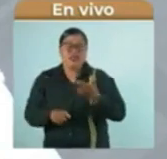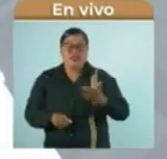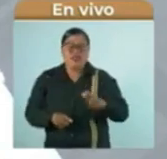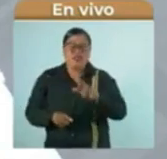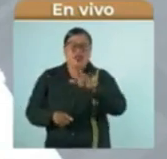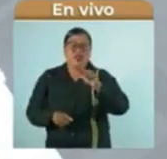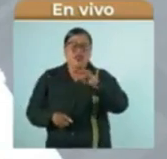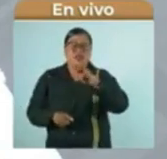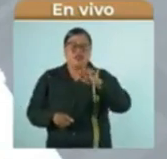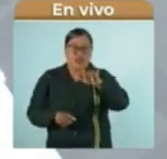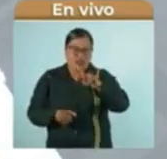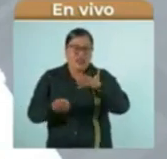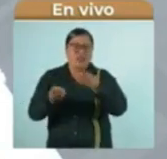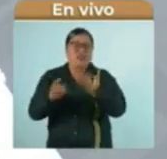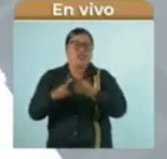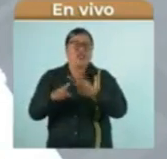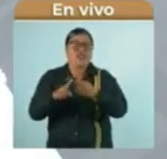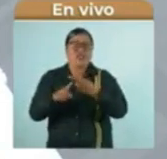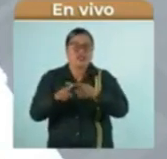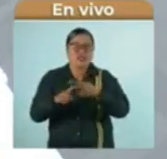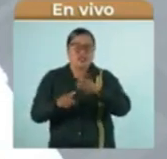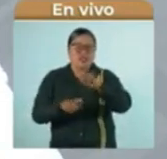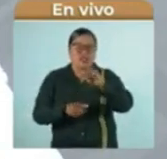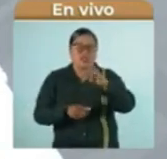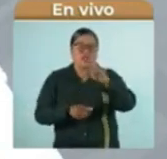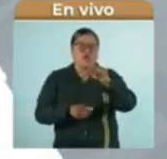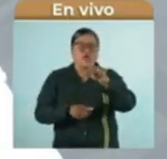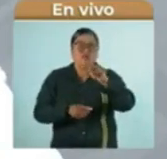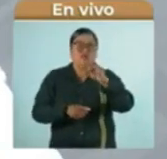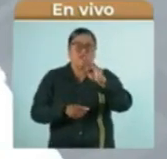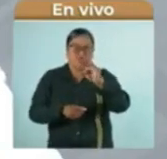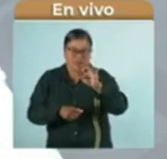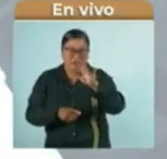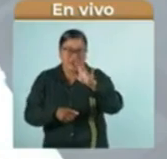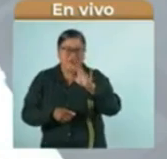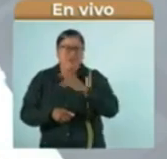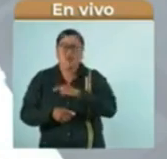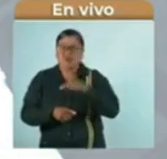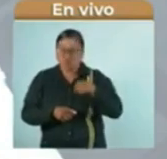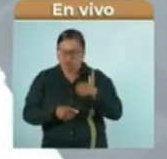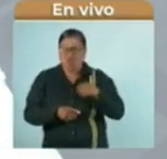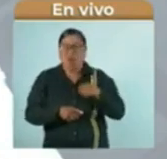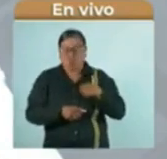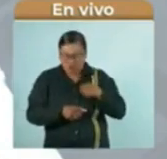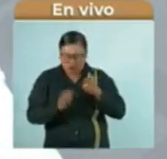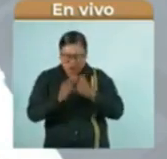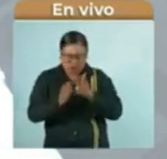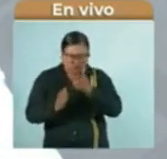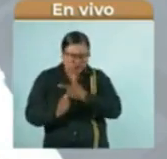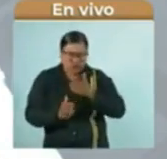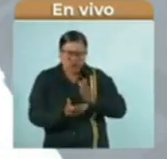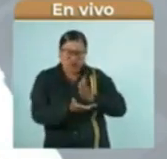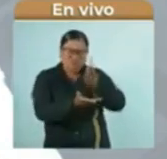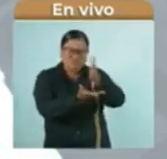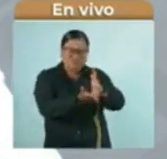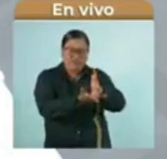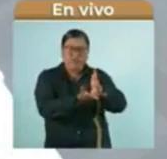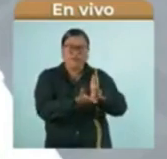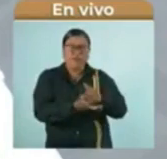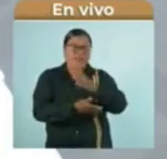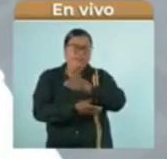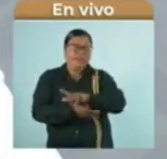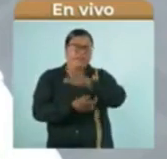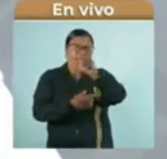ramal que pertenece a tepustepec intervinimos nosotros y